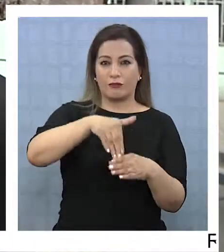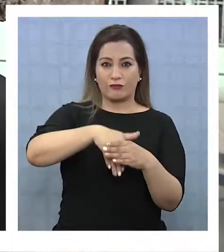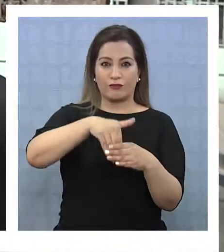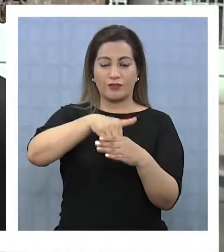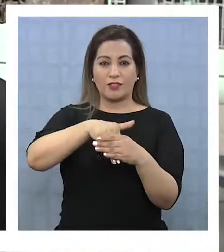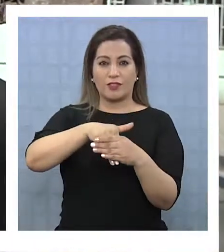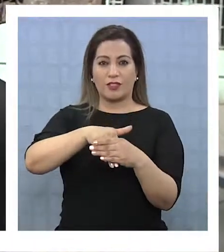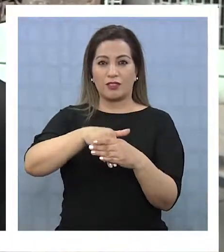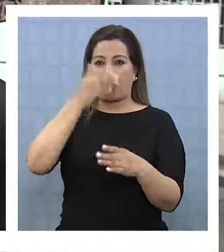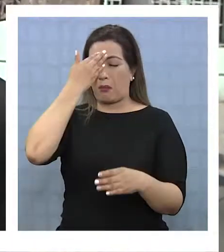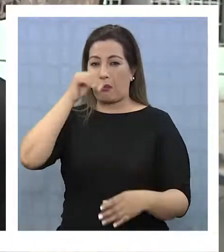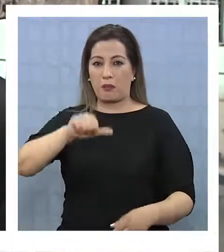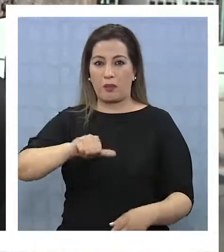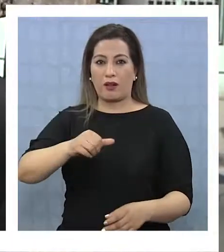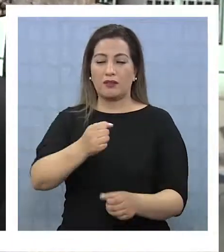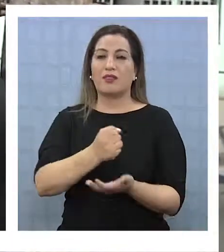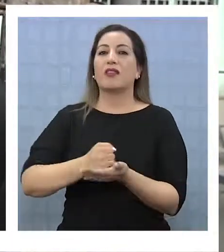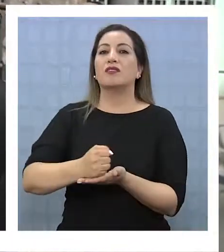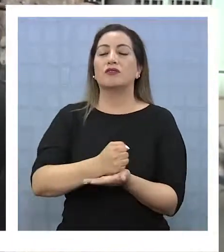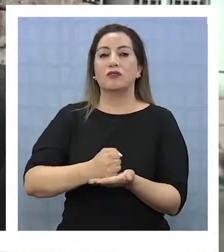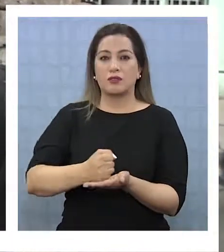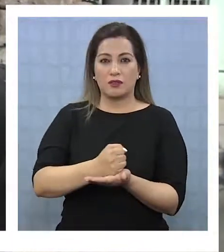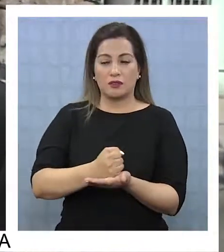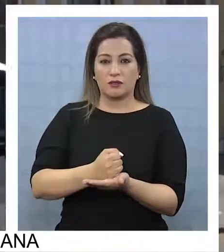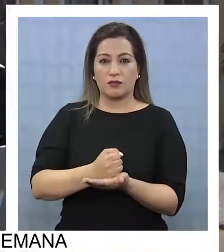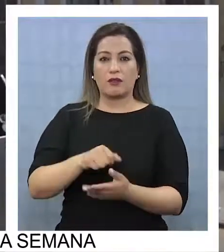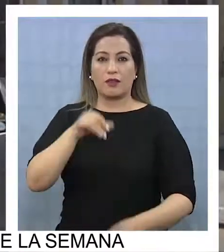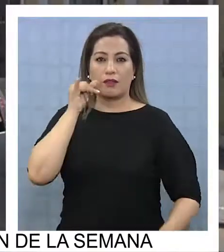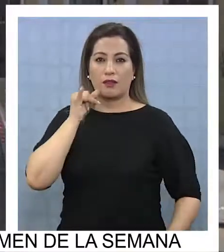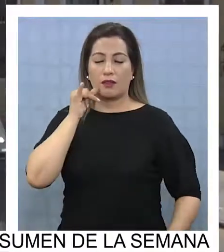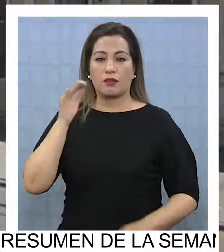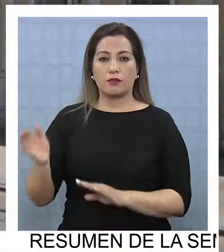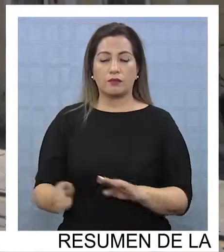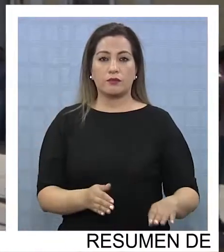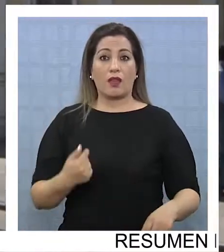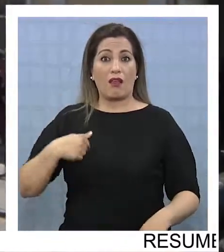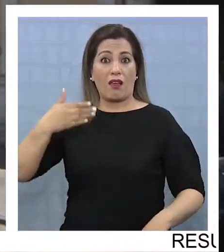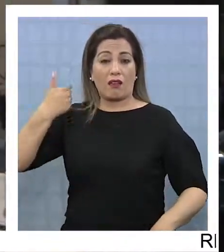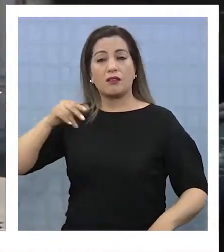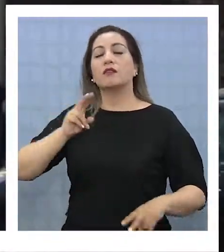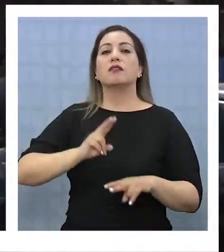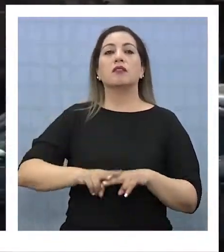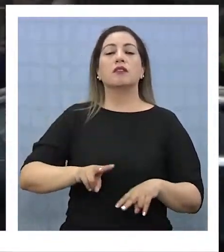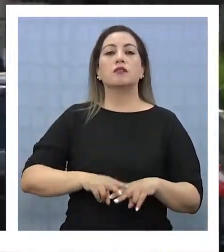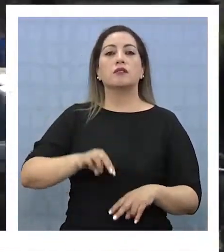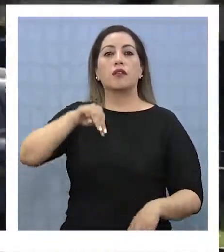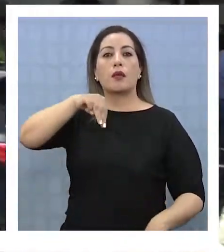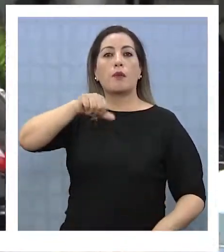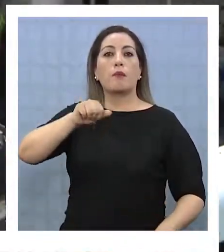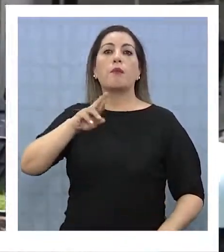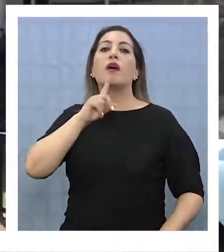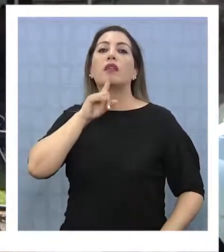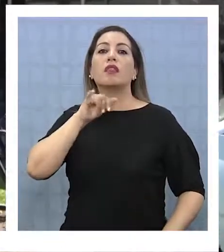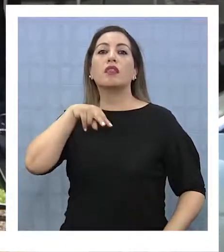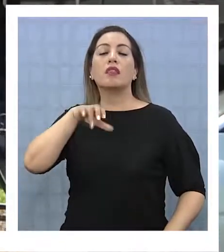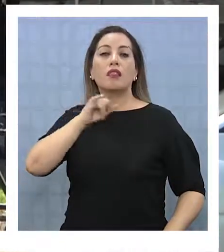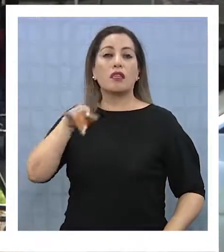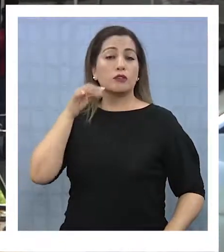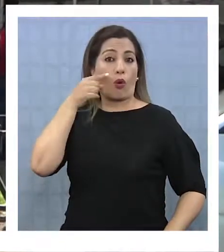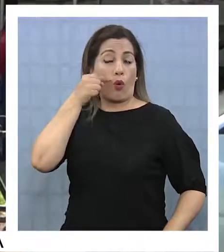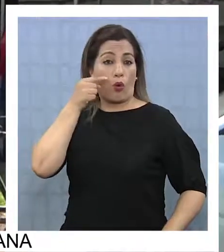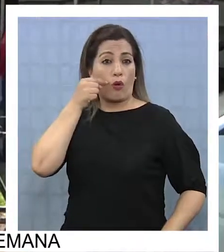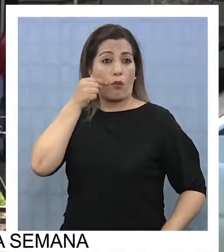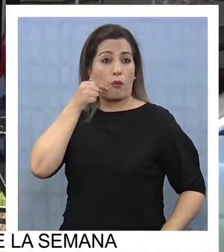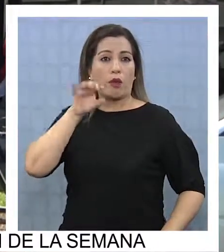la Asociación Gremial Regional. En los comicios realizados, Martínez fue precisamente elegido presidente,